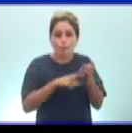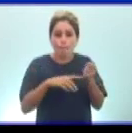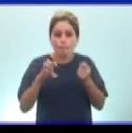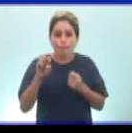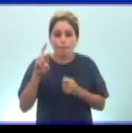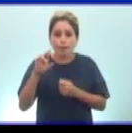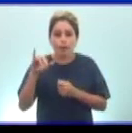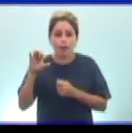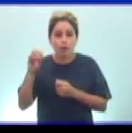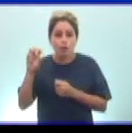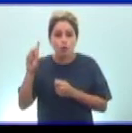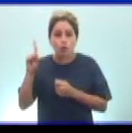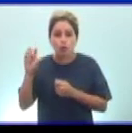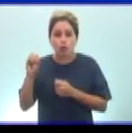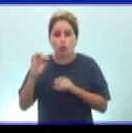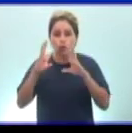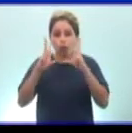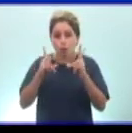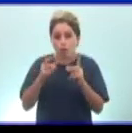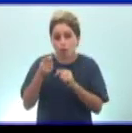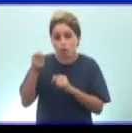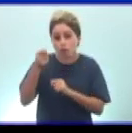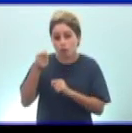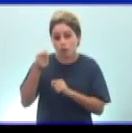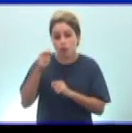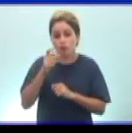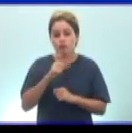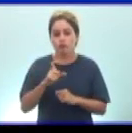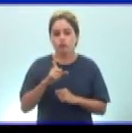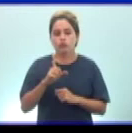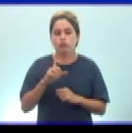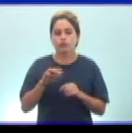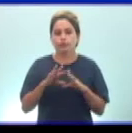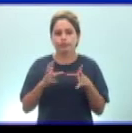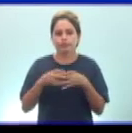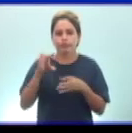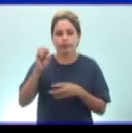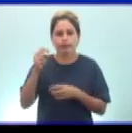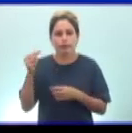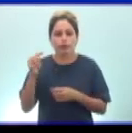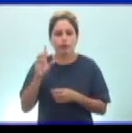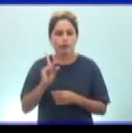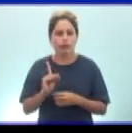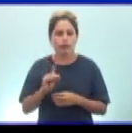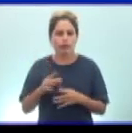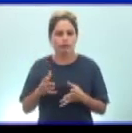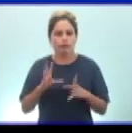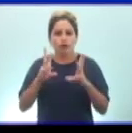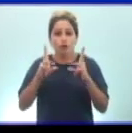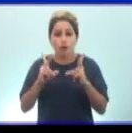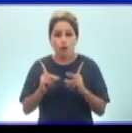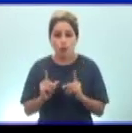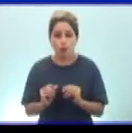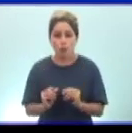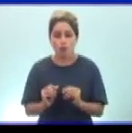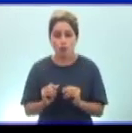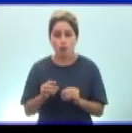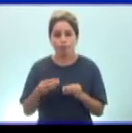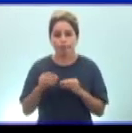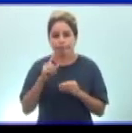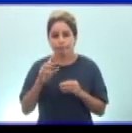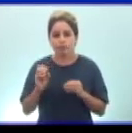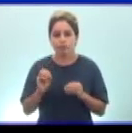B, inciso C, cantidad de electrones P que presenta, inciso D, número de oxidación más probable e inciso